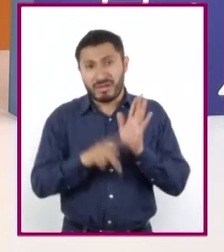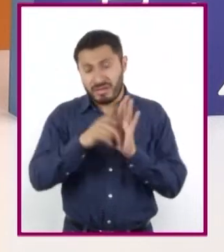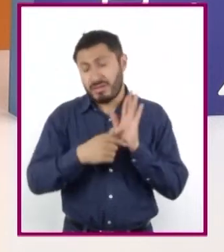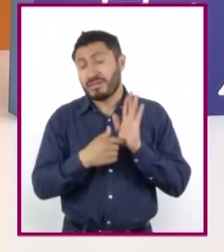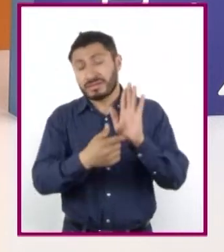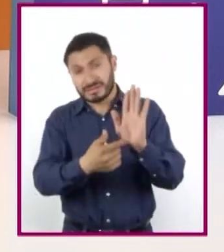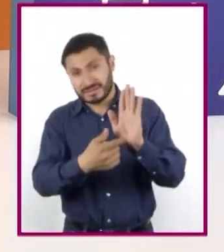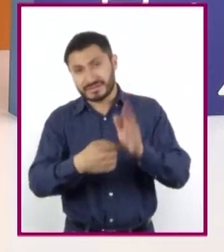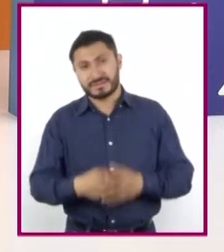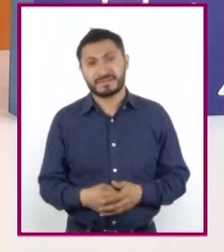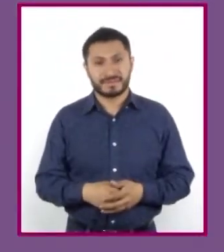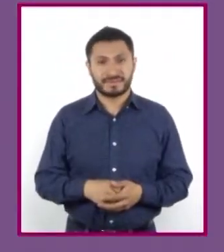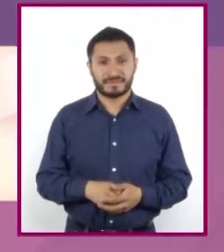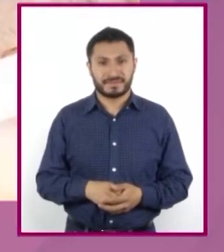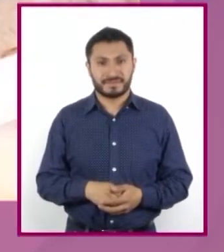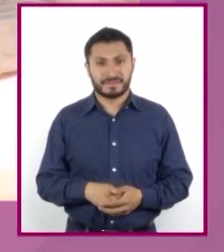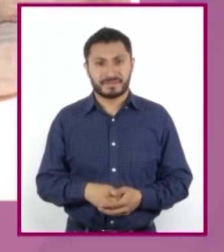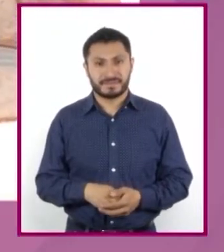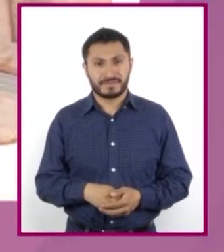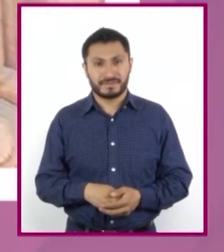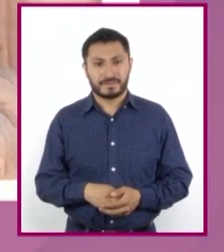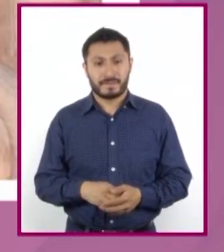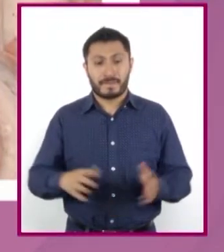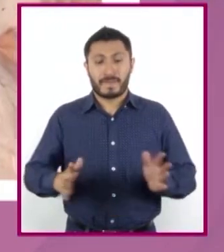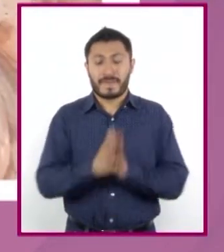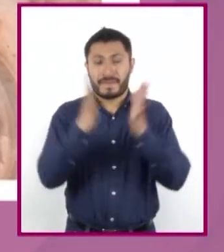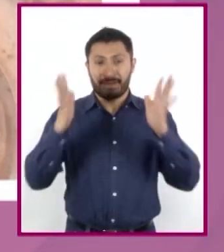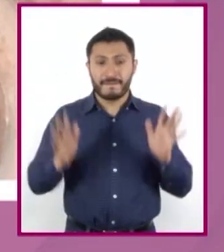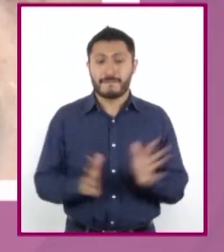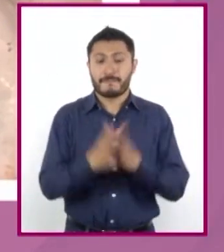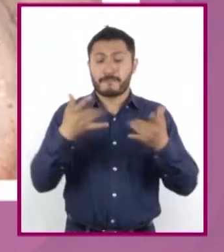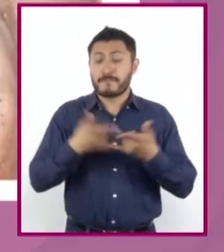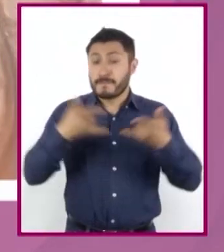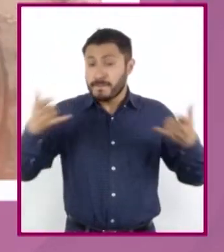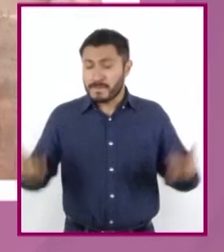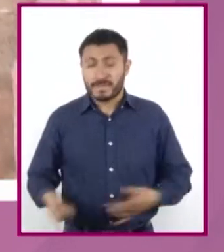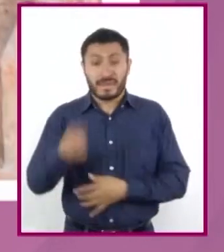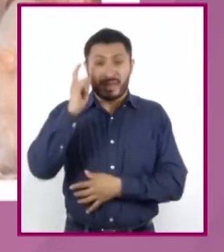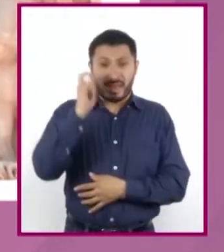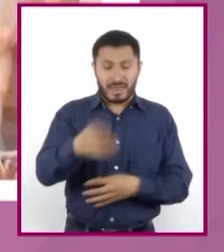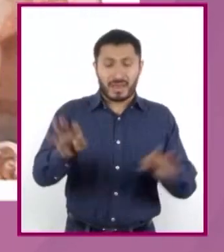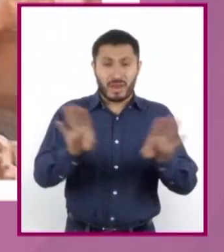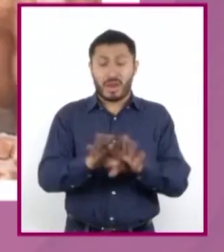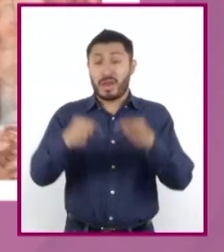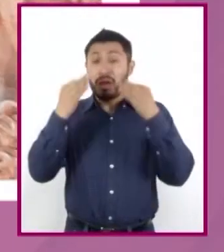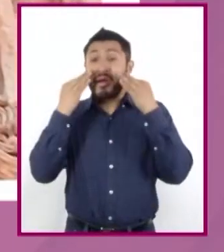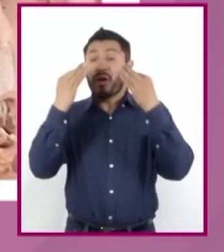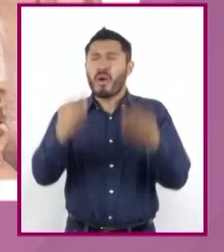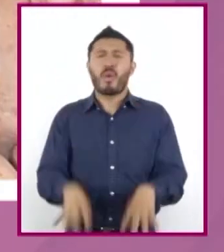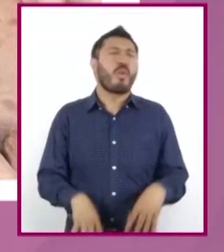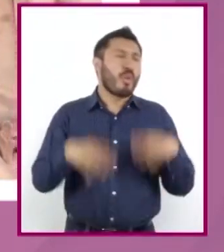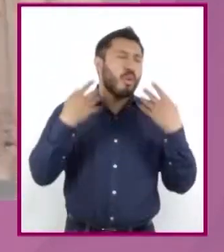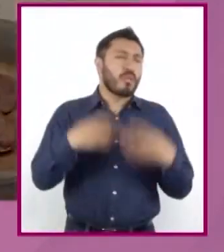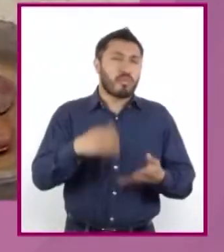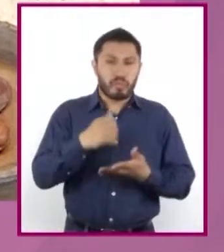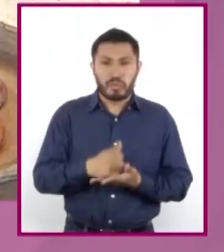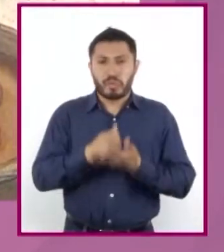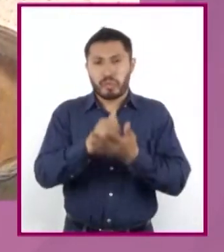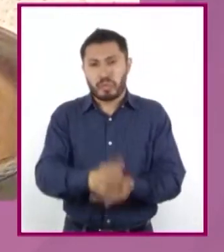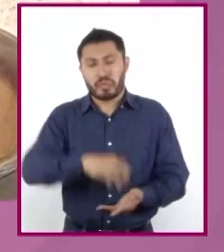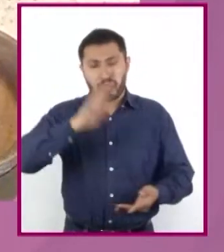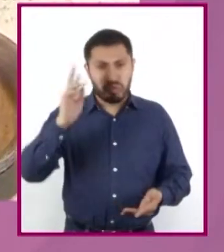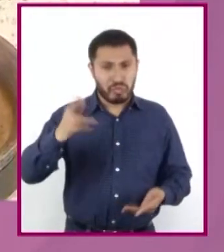siguiente video. Las fuentes históricas son testimonios que permiten la reconstrucción,